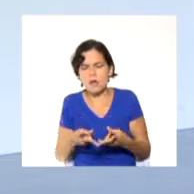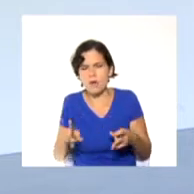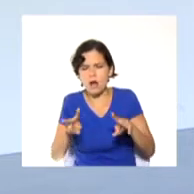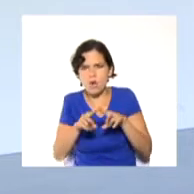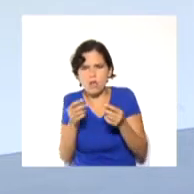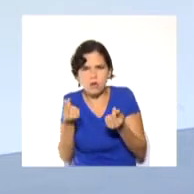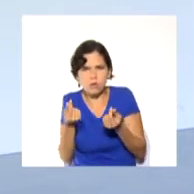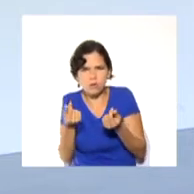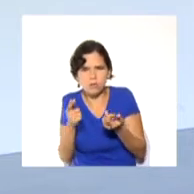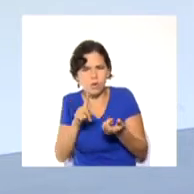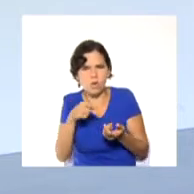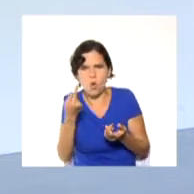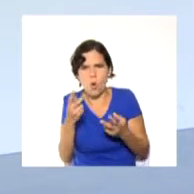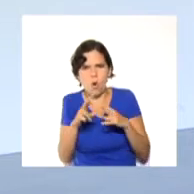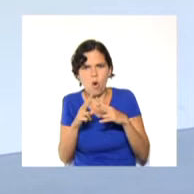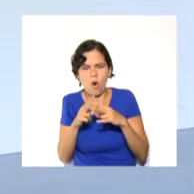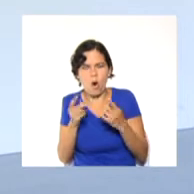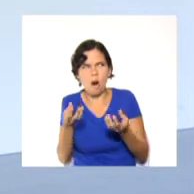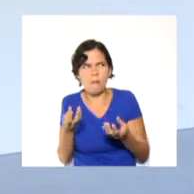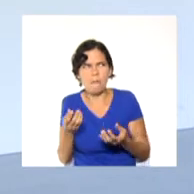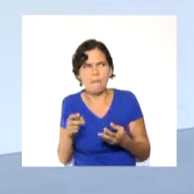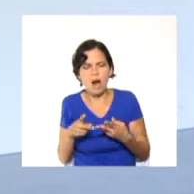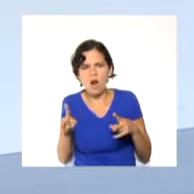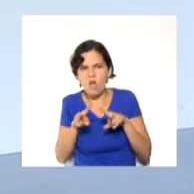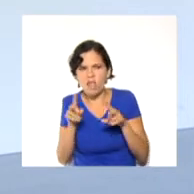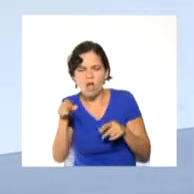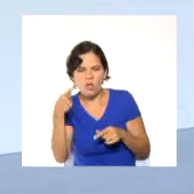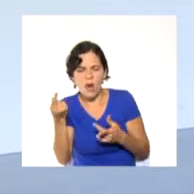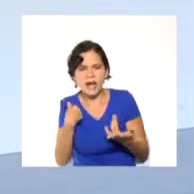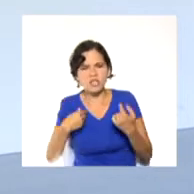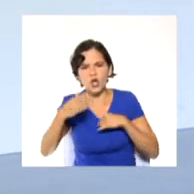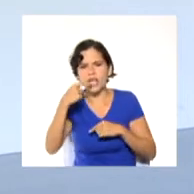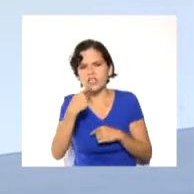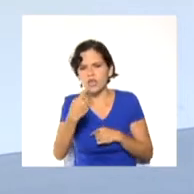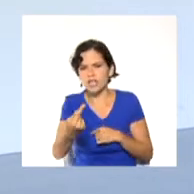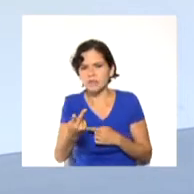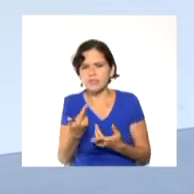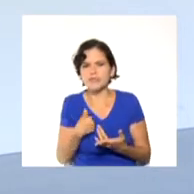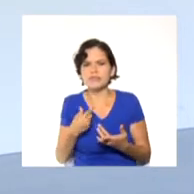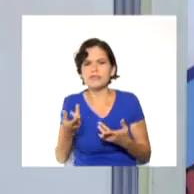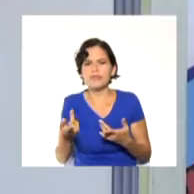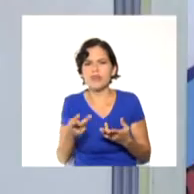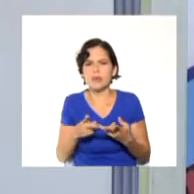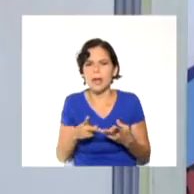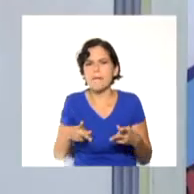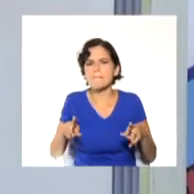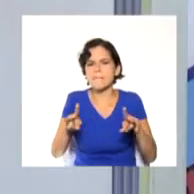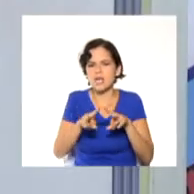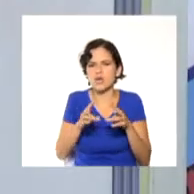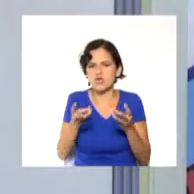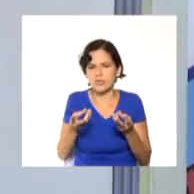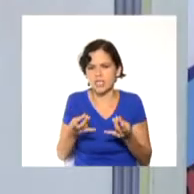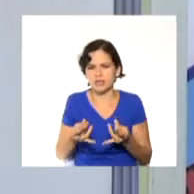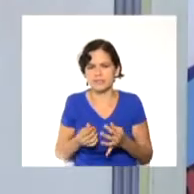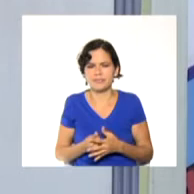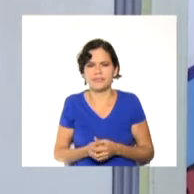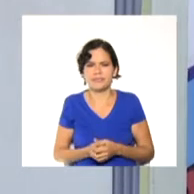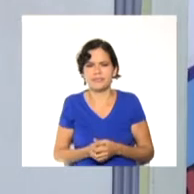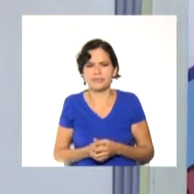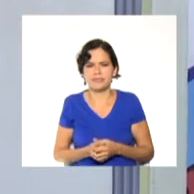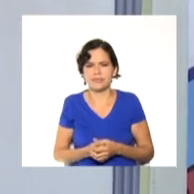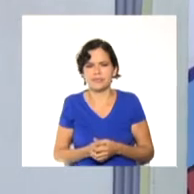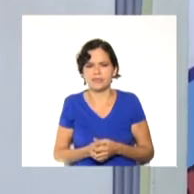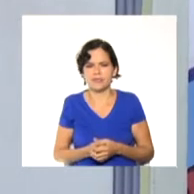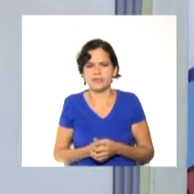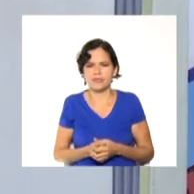valor numérico del otro producto. Entonces, a eso es que yo me refiero, que acá le vamos a dar un